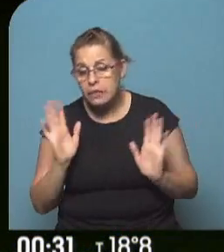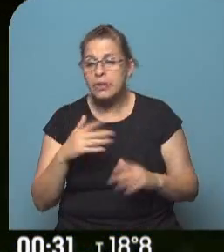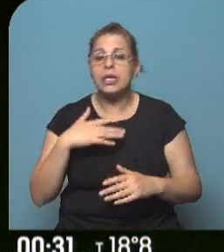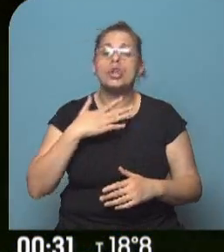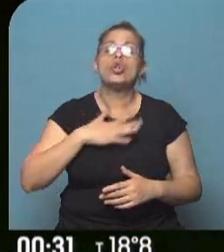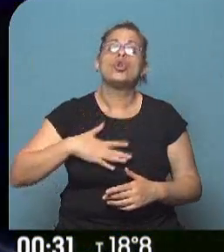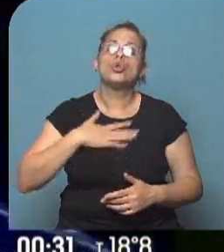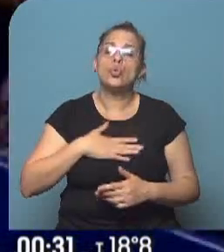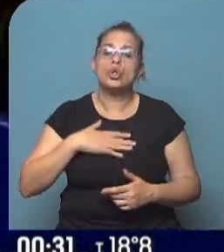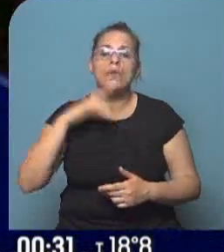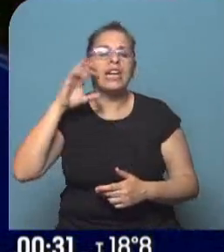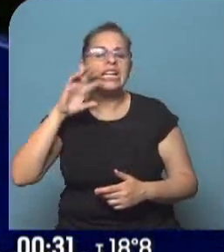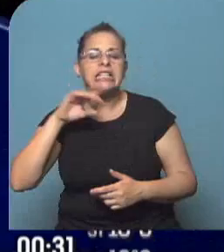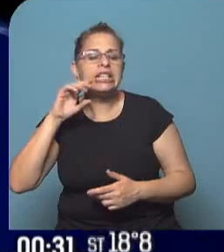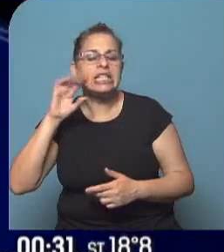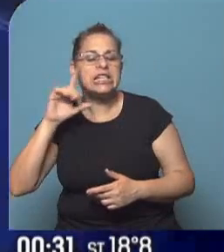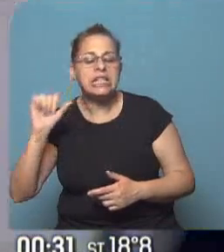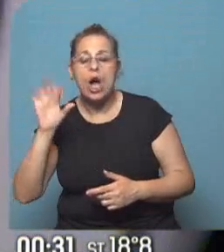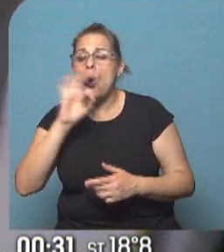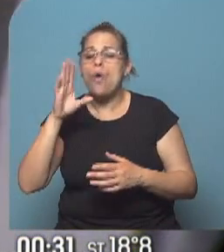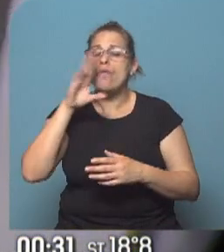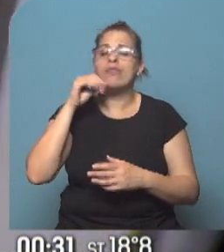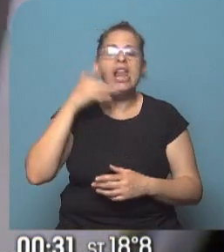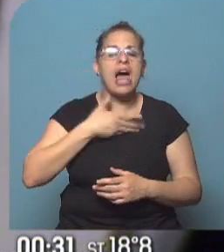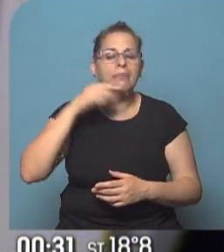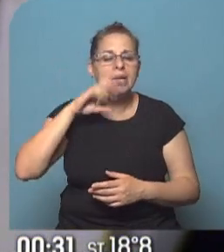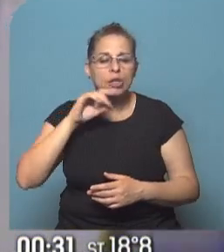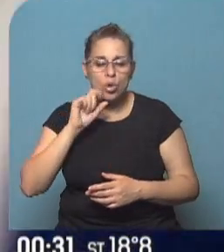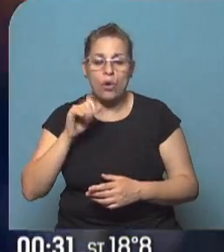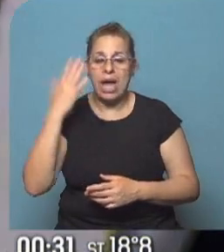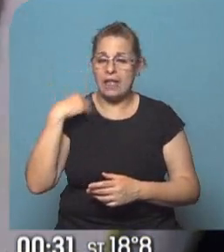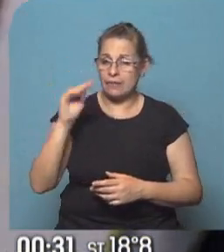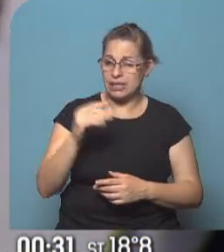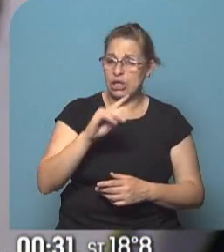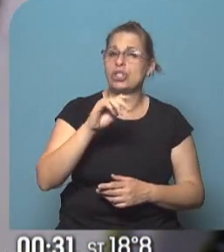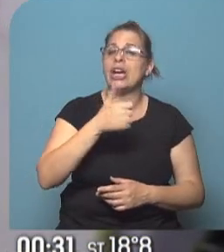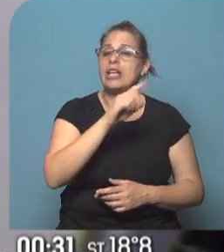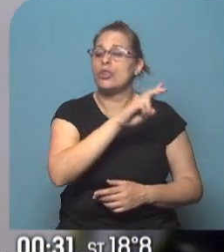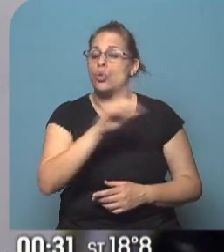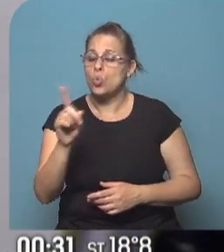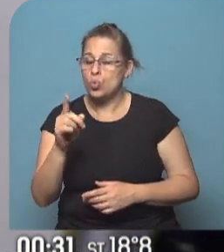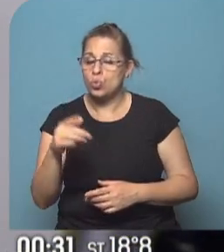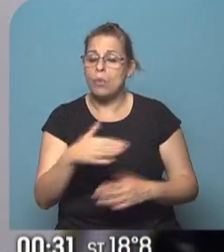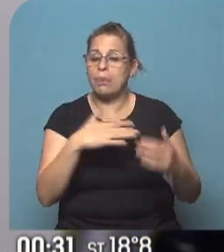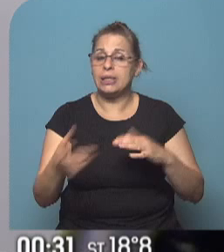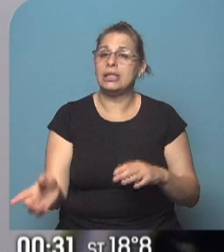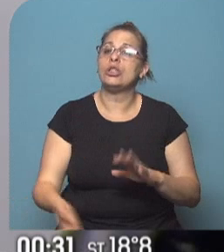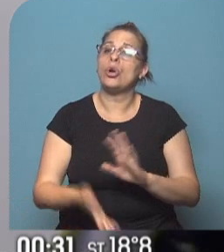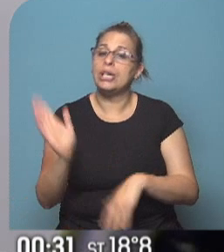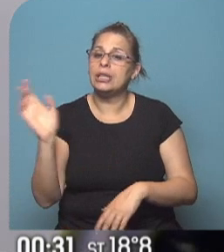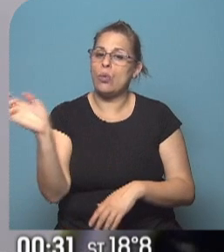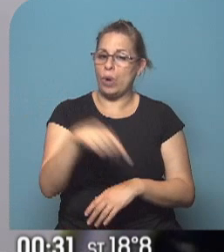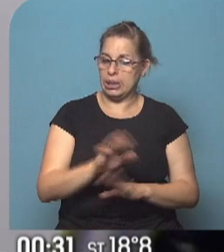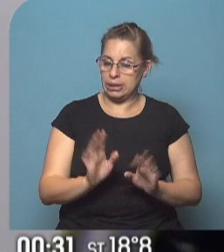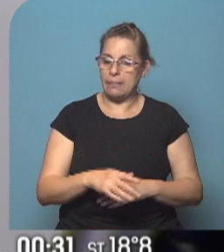Junior de Barranquilla, sí, o Flamengo. Ganó el equipo brasileño 2-1 en la ida el jueves. Será el regreso, la